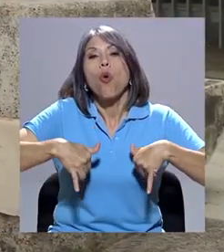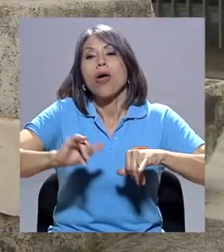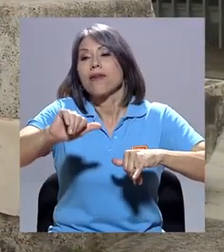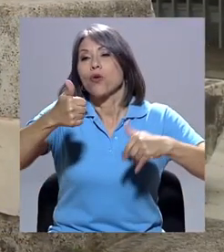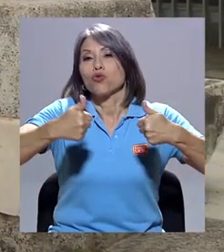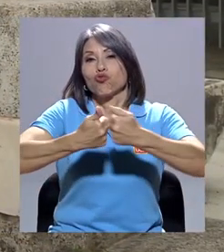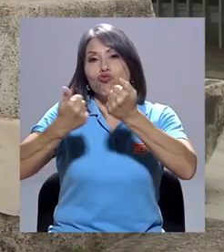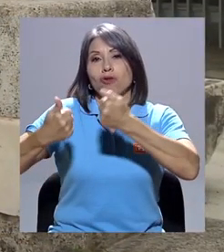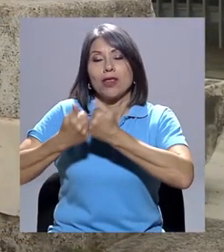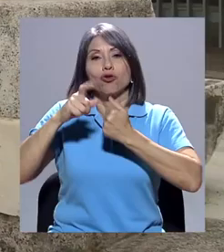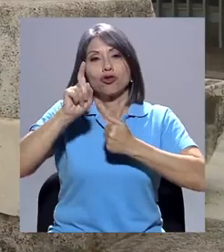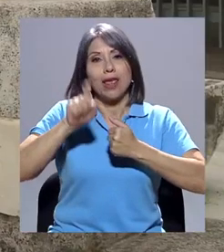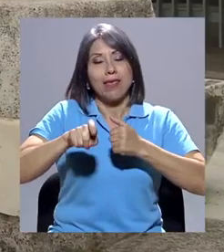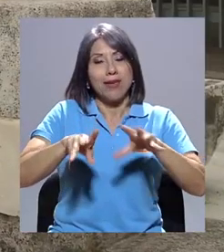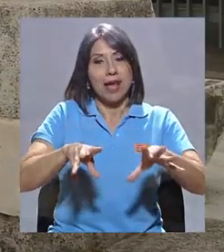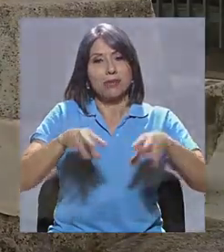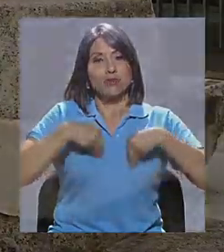¡Gracias!